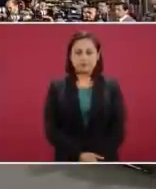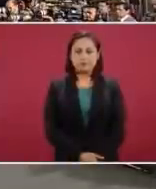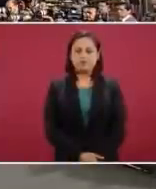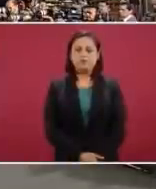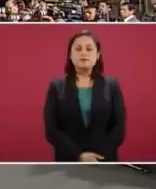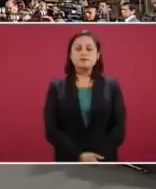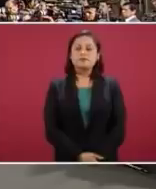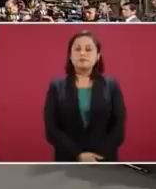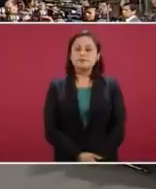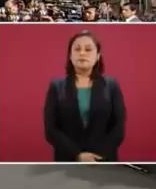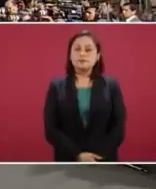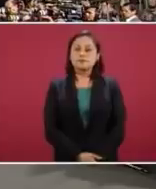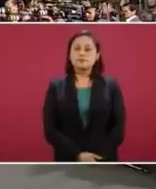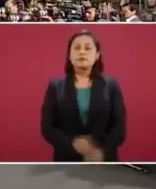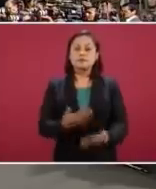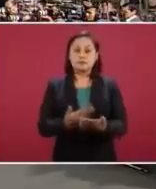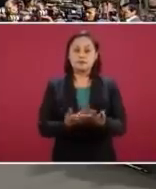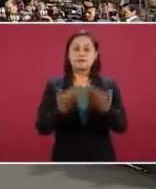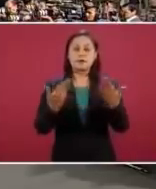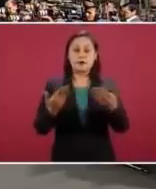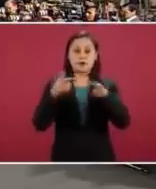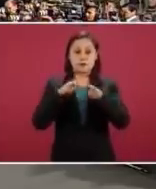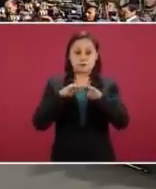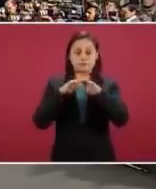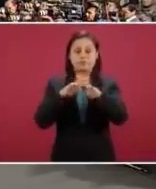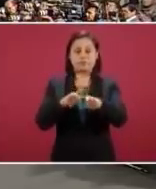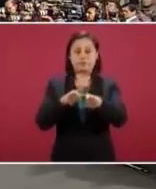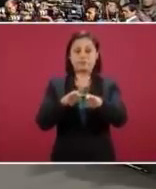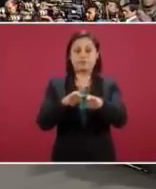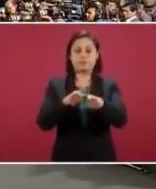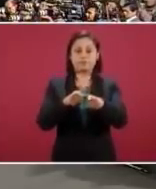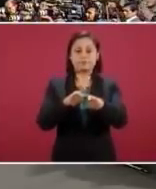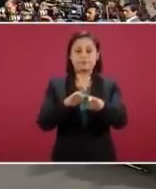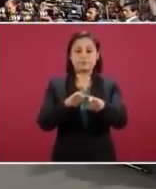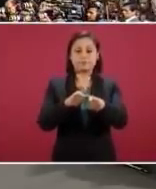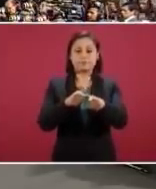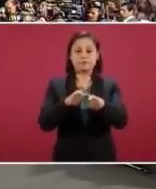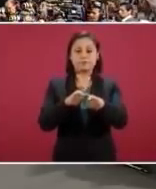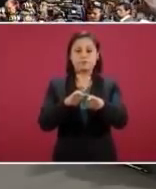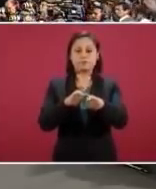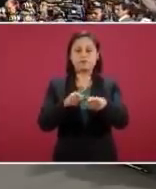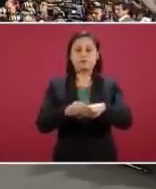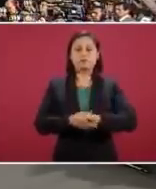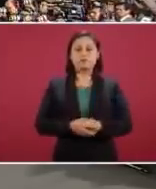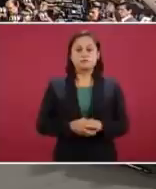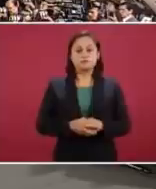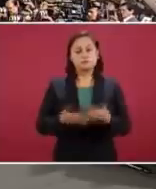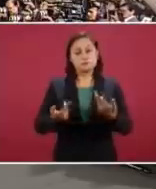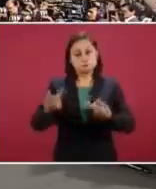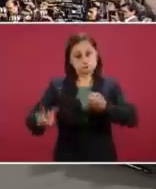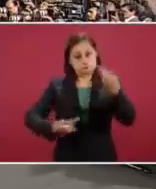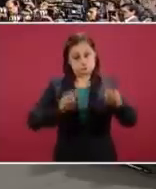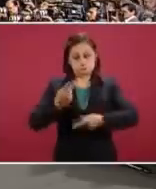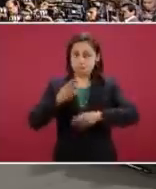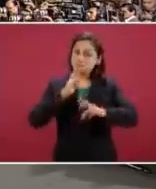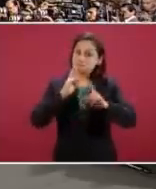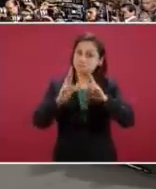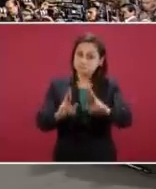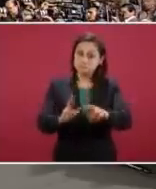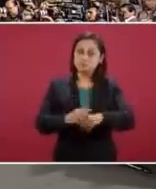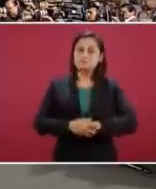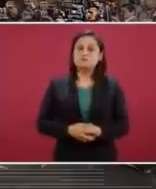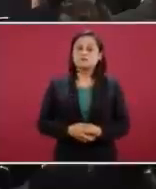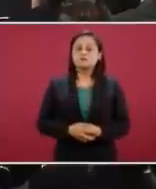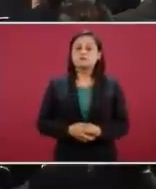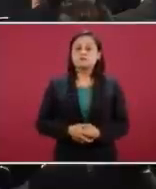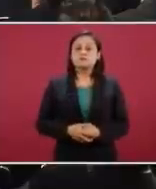El día de hoy a continuar con esta rueda de prensa, agradecer